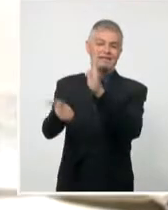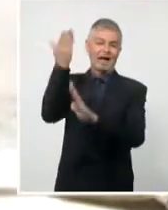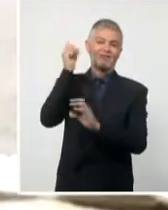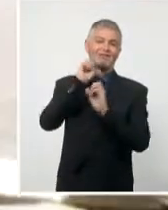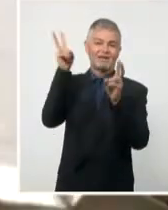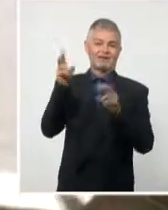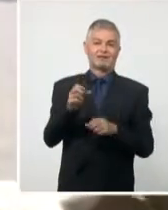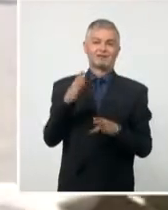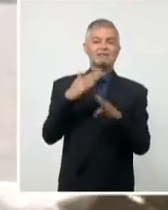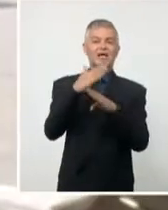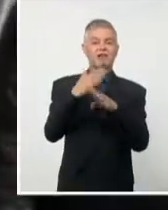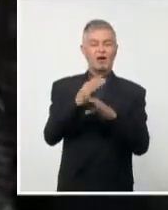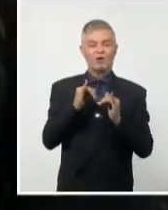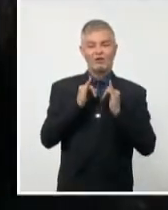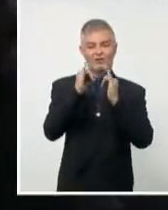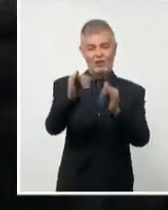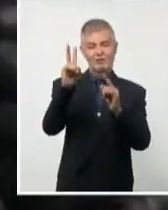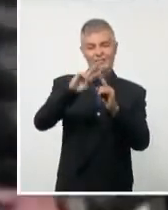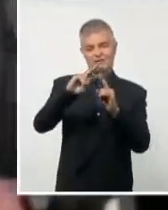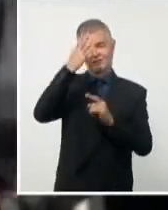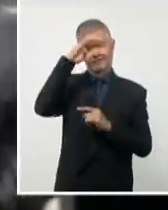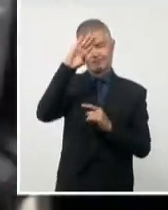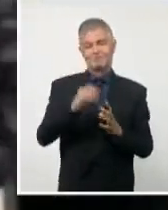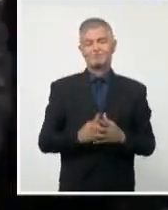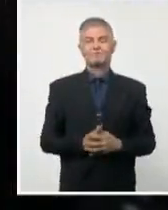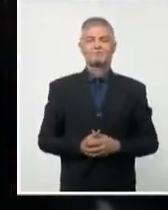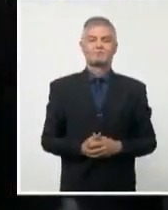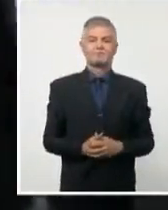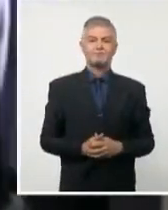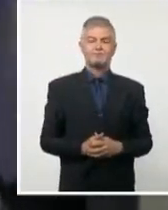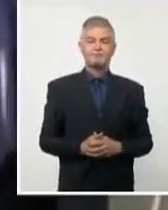Santiago de Cuba, Dairon Chang Rams, Sistema Informativo de la Televisión Cubana.